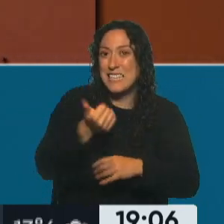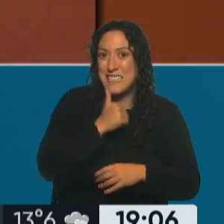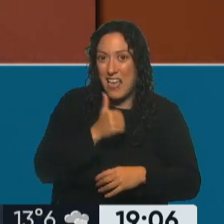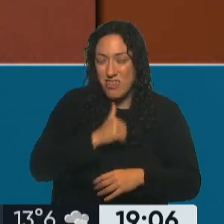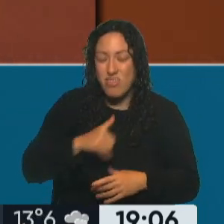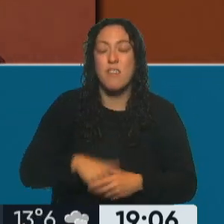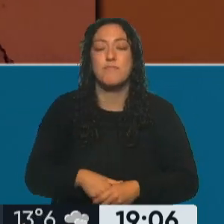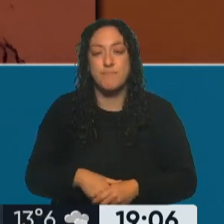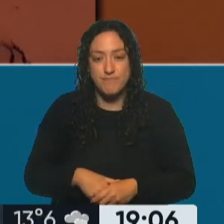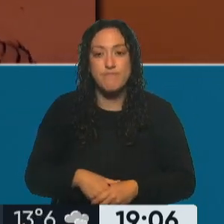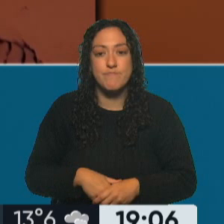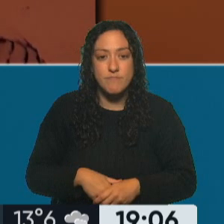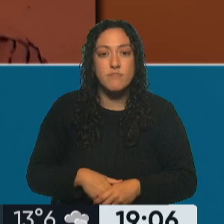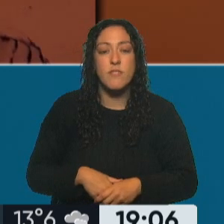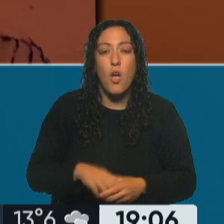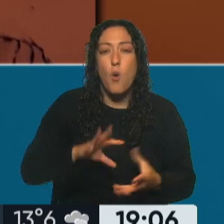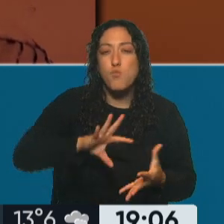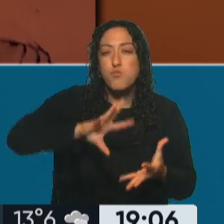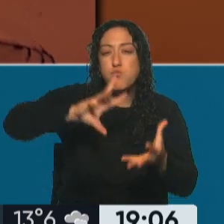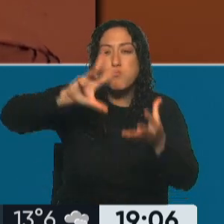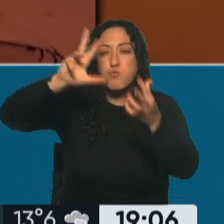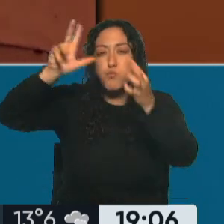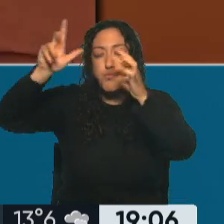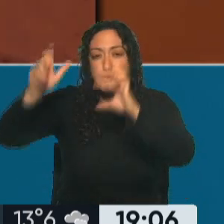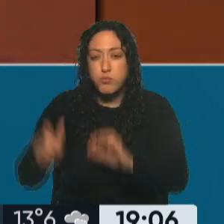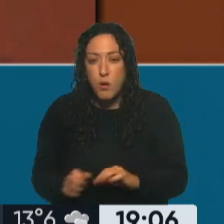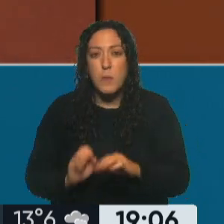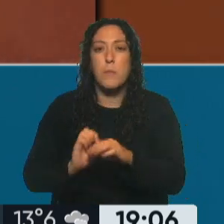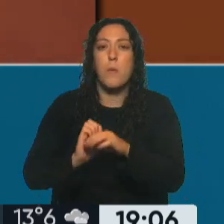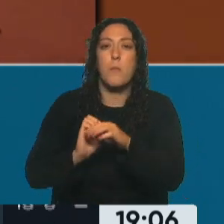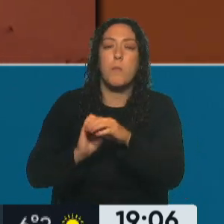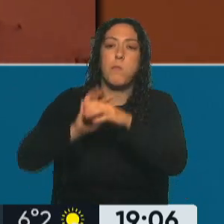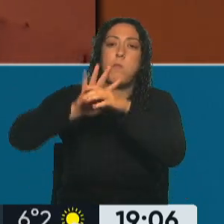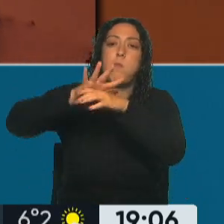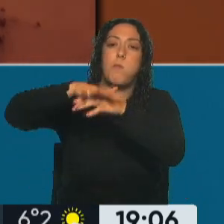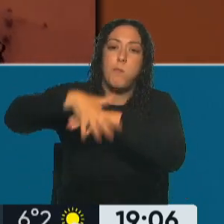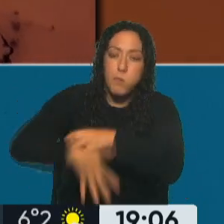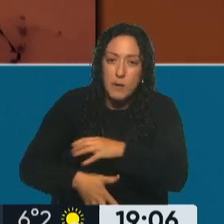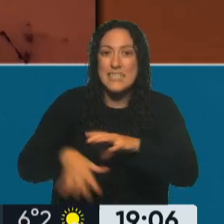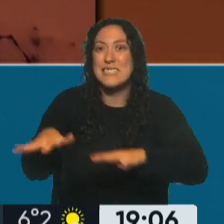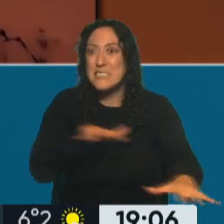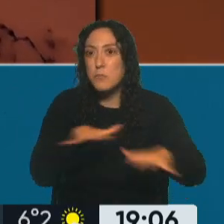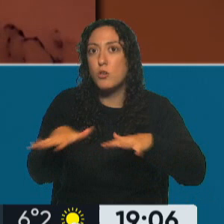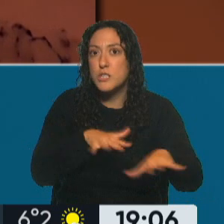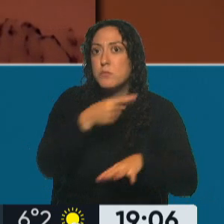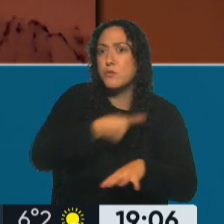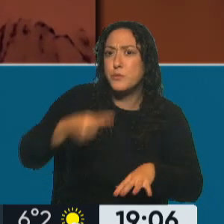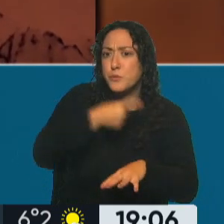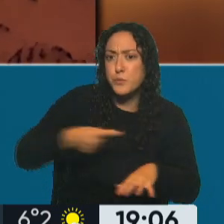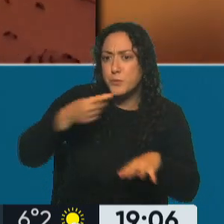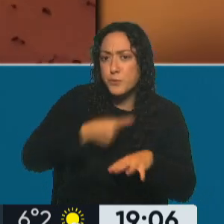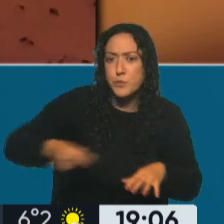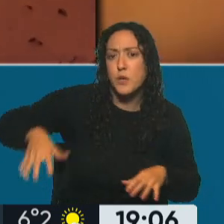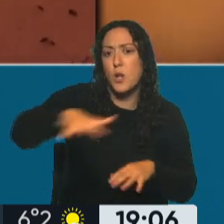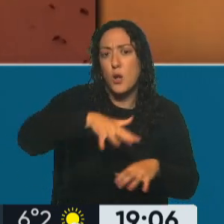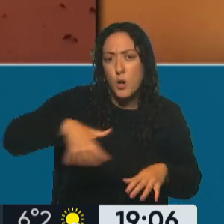con estallidos de lava y humo que iluminaron la noche después de semanas de actividad sísmica eh ex esto es en la Península islandesa